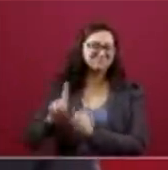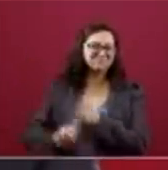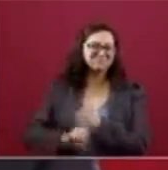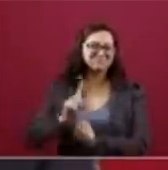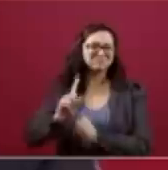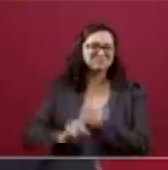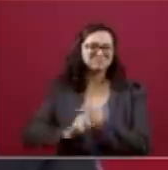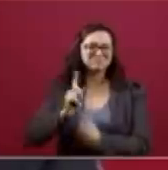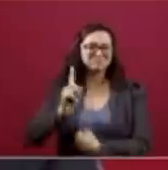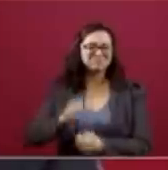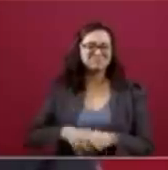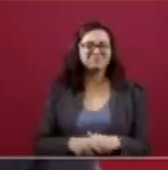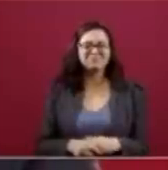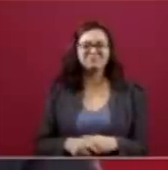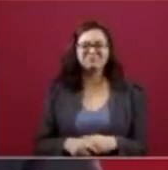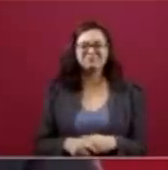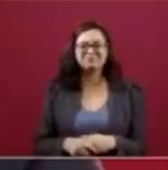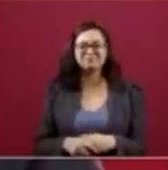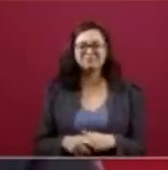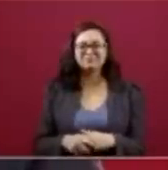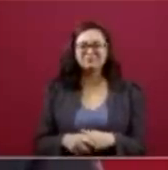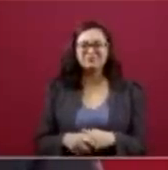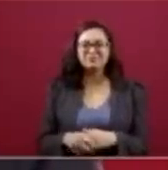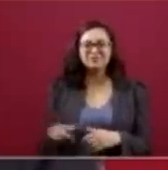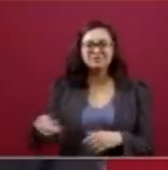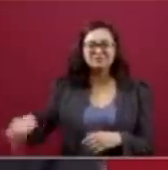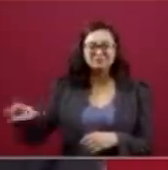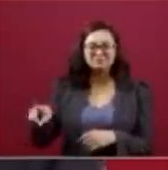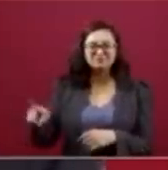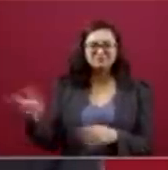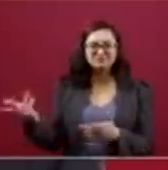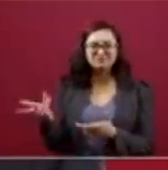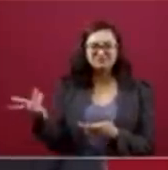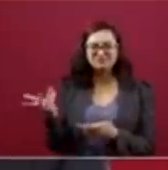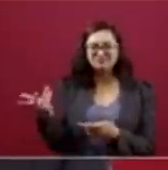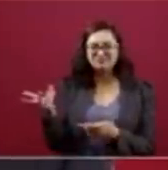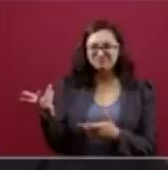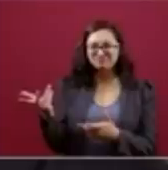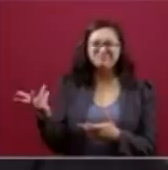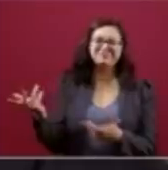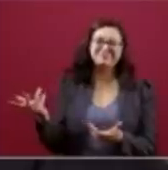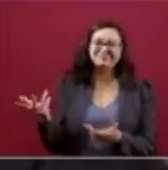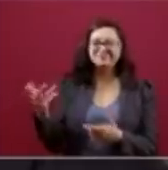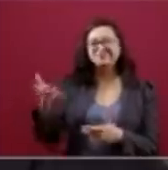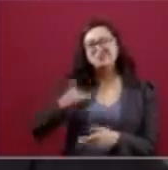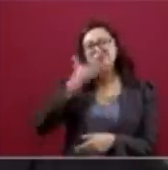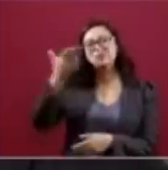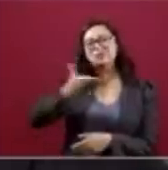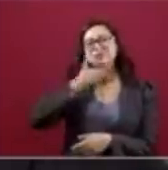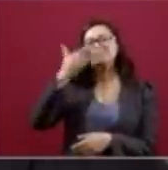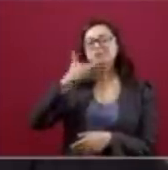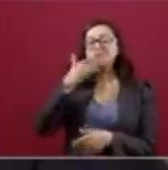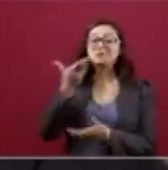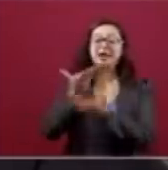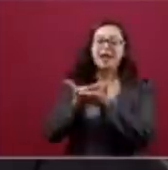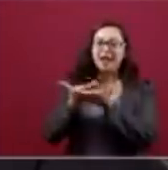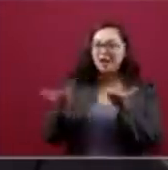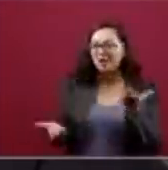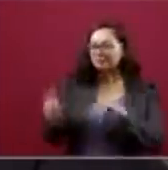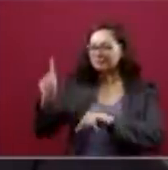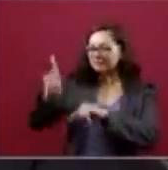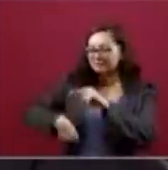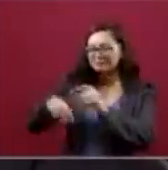el que se permitieran estas prácticas, y por eso está costando más trabajo.